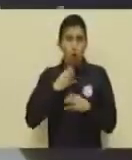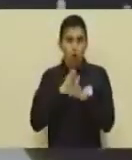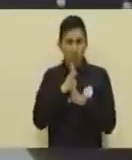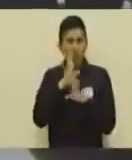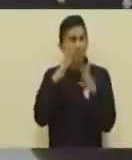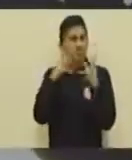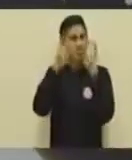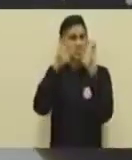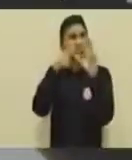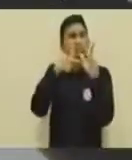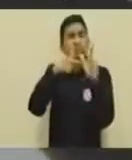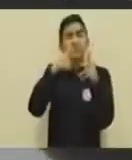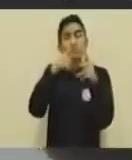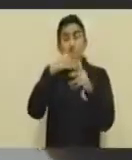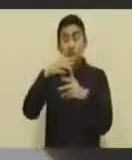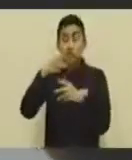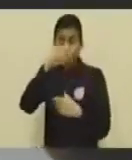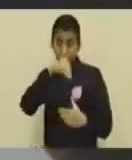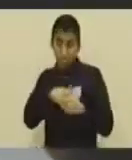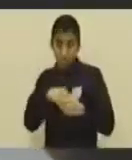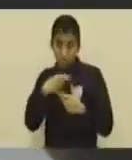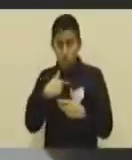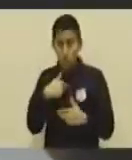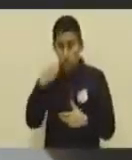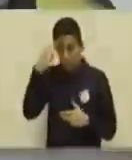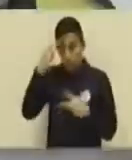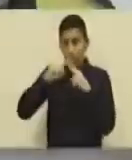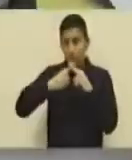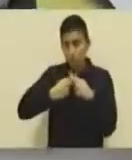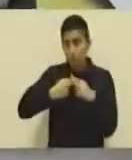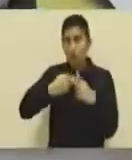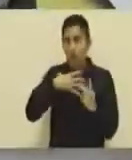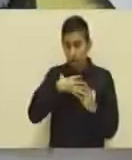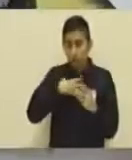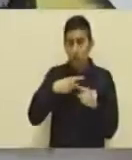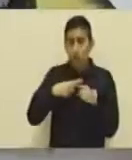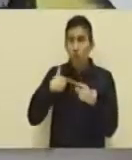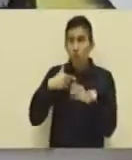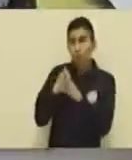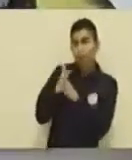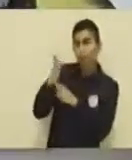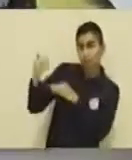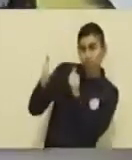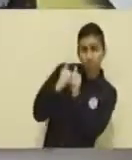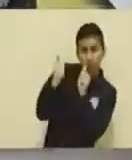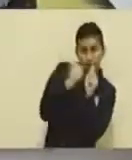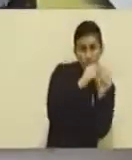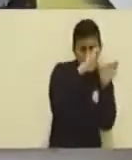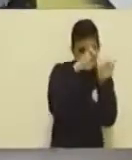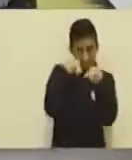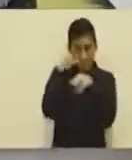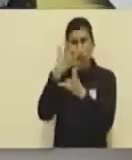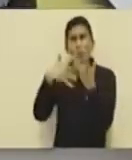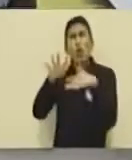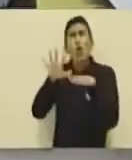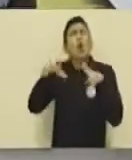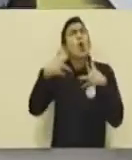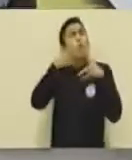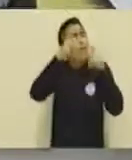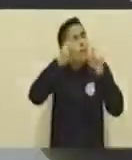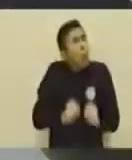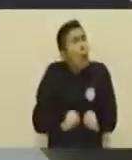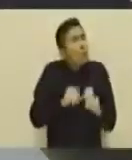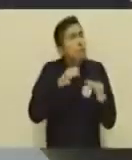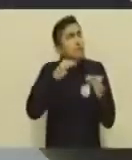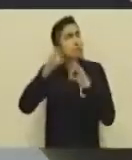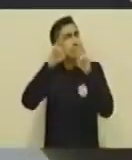¿verdad? Porque es un acto que, pues si lo hacemos con nosotros, lo podemos hacer con los demás también, ¿verdad? ¿Cómo podríamos describir ese acto de